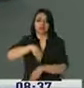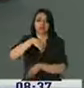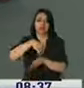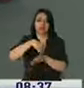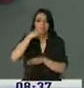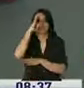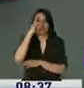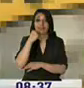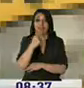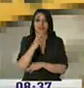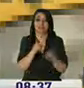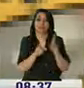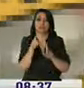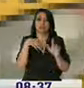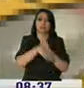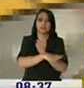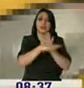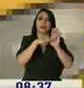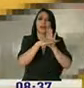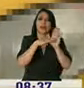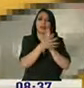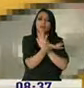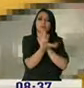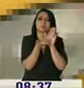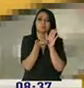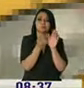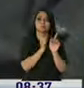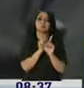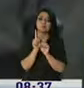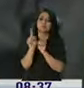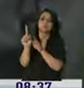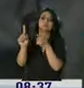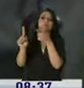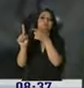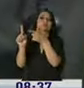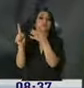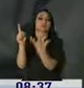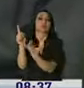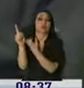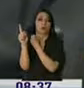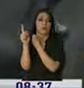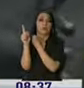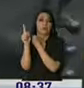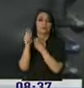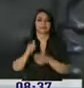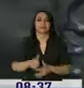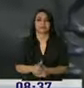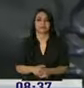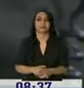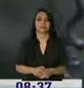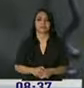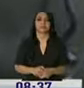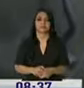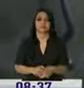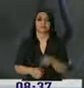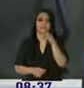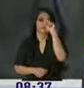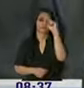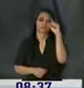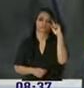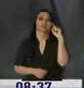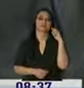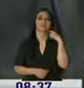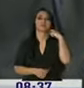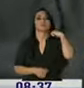supuestos sacapintas, cuando un ciudadano intentaba sacar una fuerte suma de dinero de una entidad bancaria. Proceden a parar